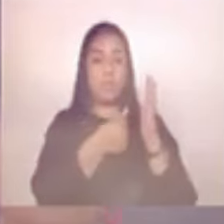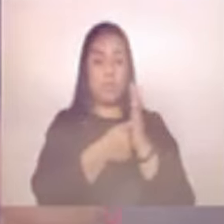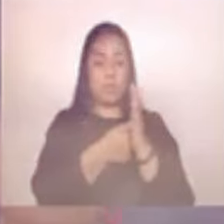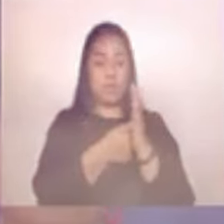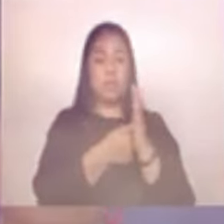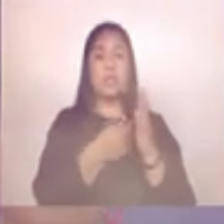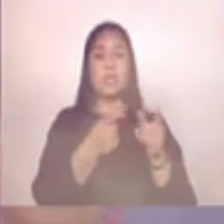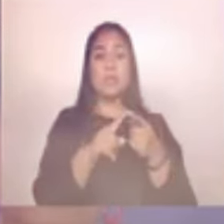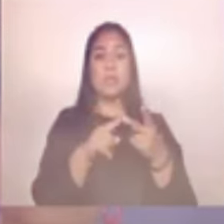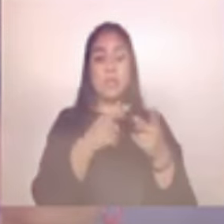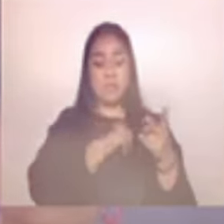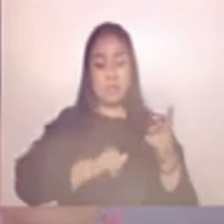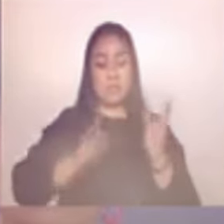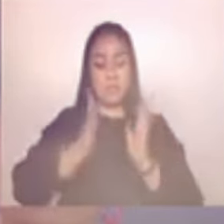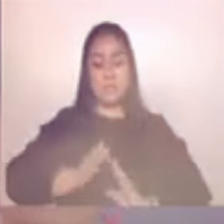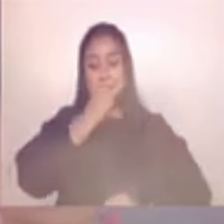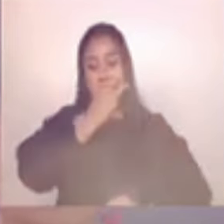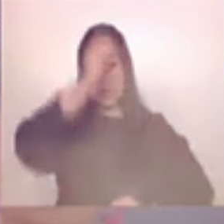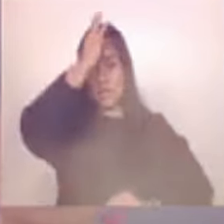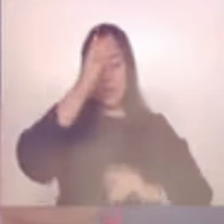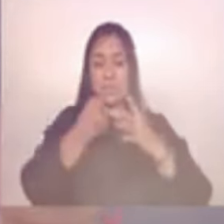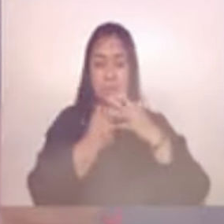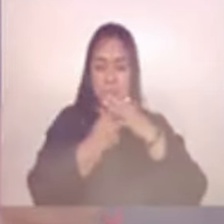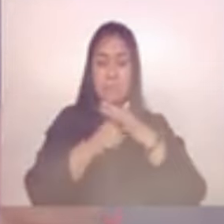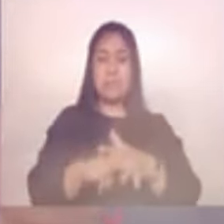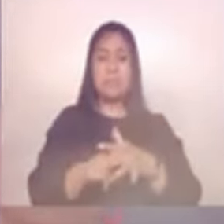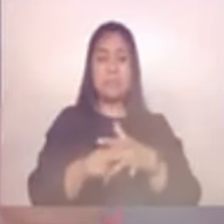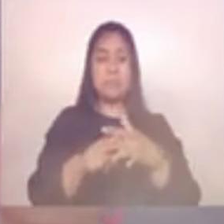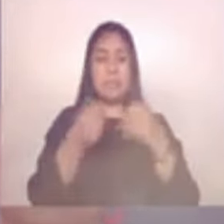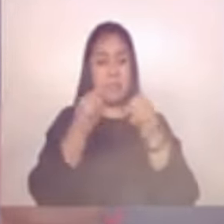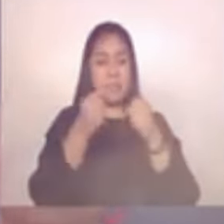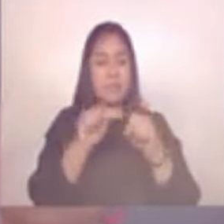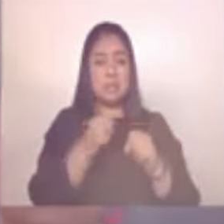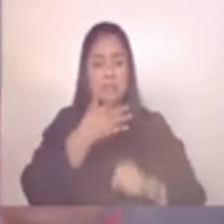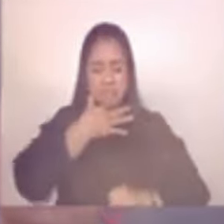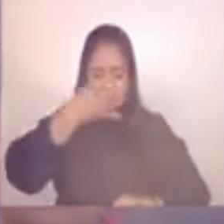alcaldía indígena, de comenzar a hacer realidad estos compromisos.